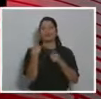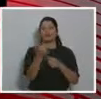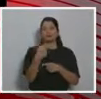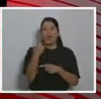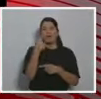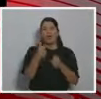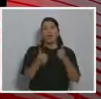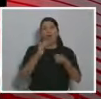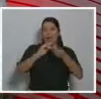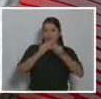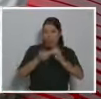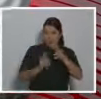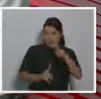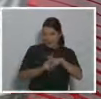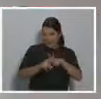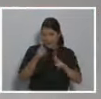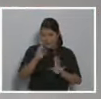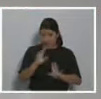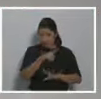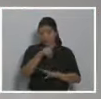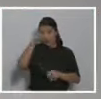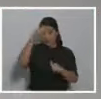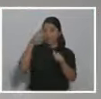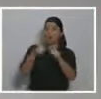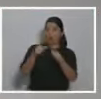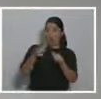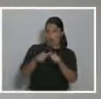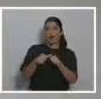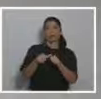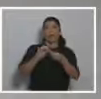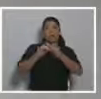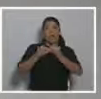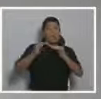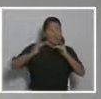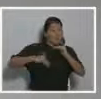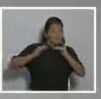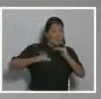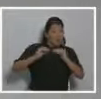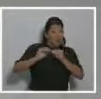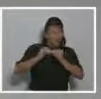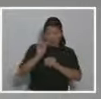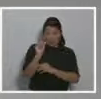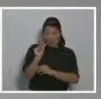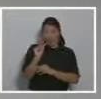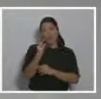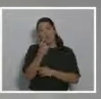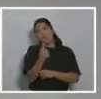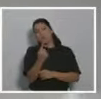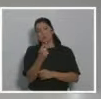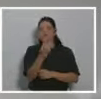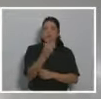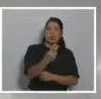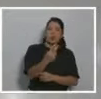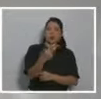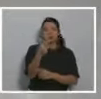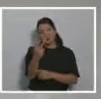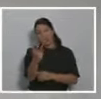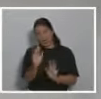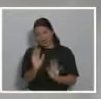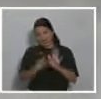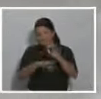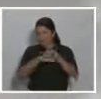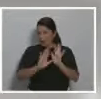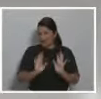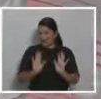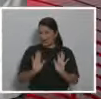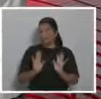nos cae, qué número nos cae. Recuerda que hay que llamar a los bajitos. Eso, bajito. Uno, dos, un tres, mucho. Ya